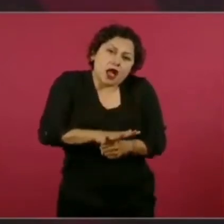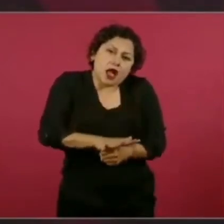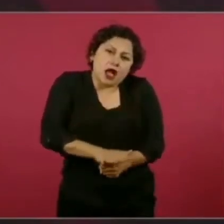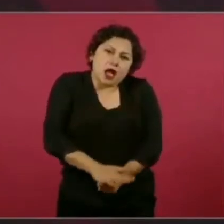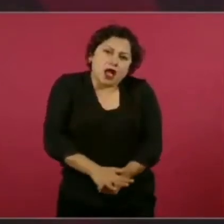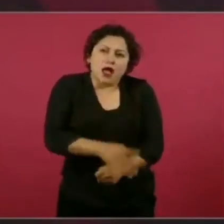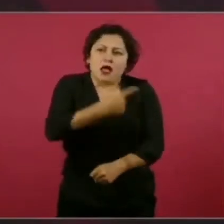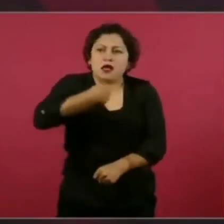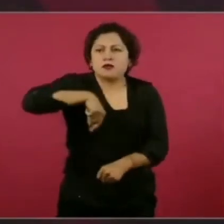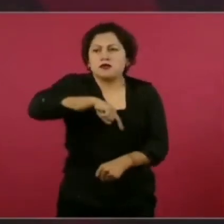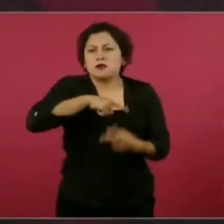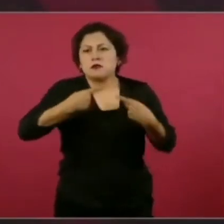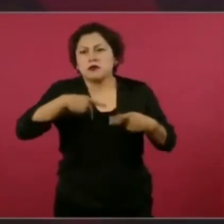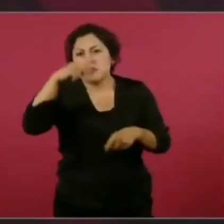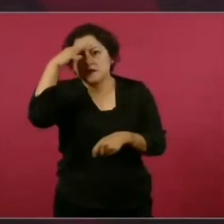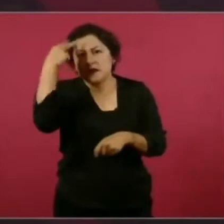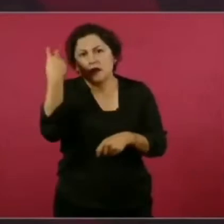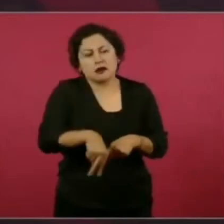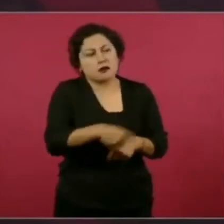acomplejaron.